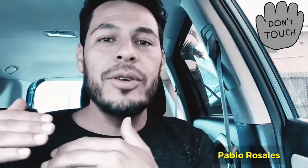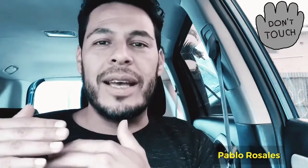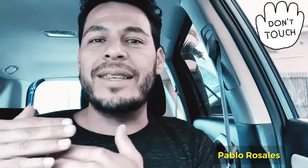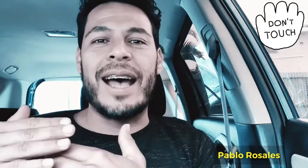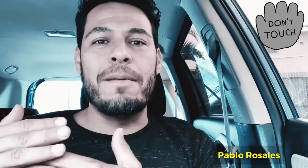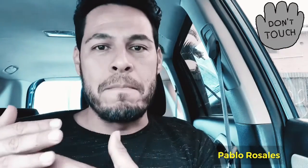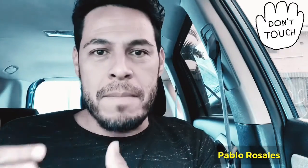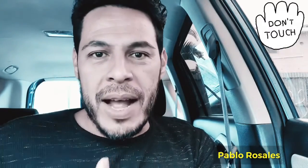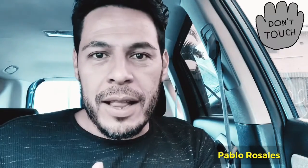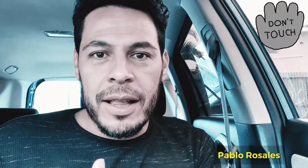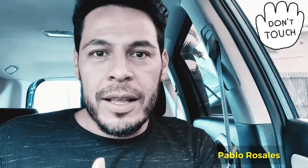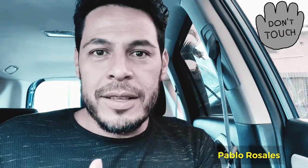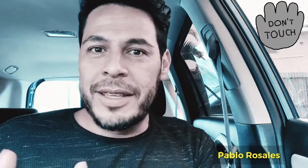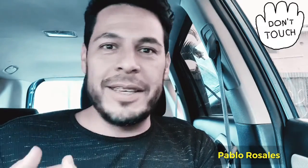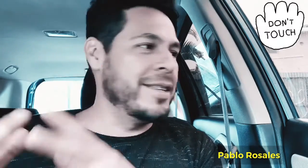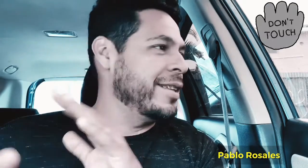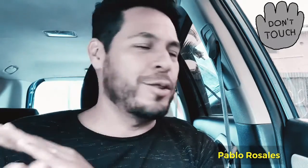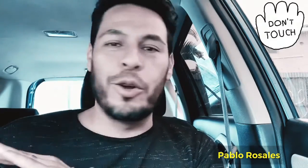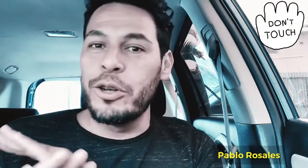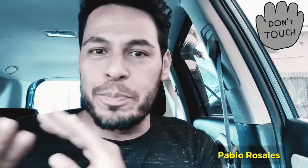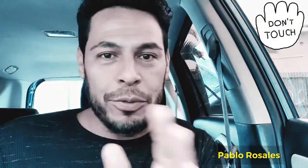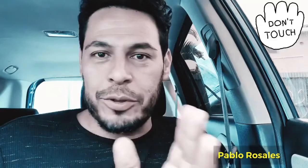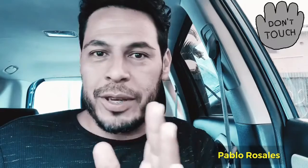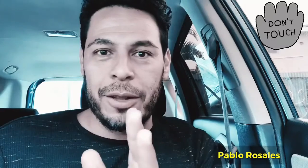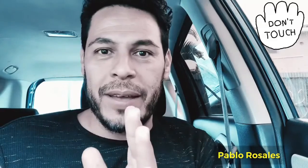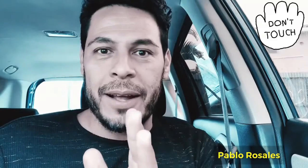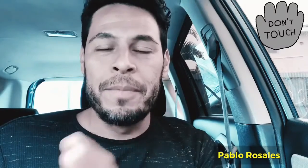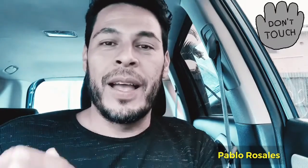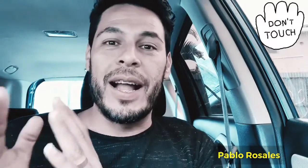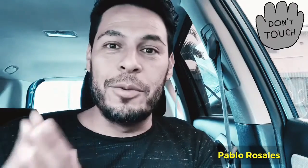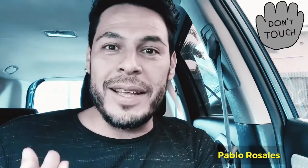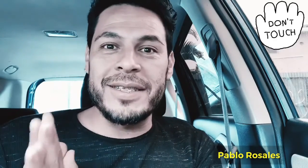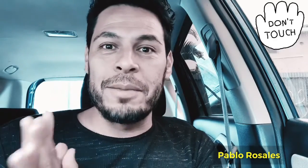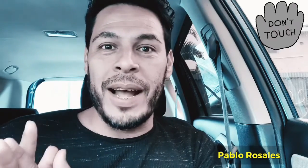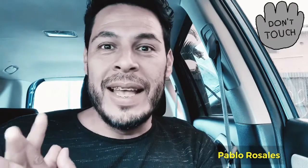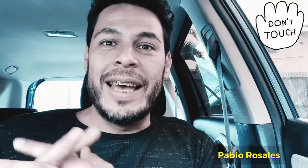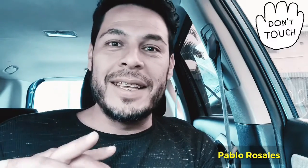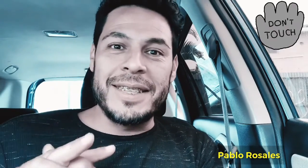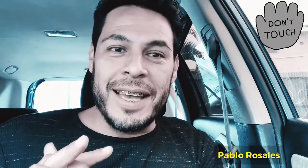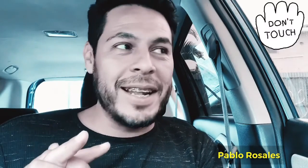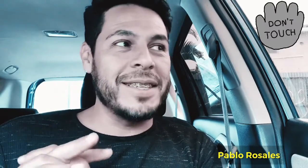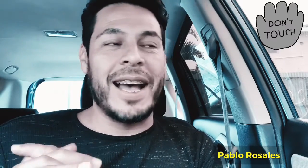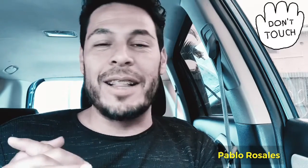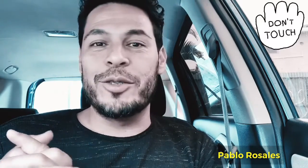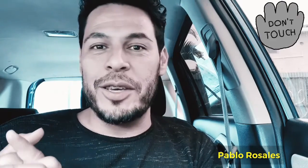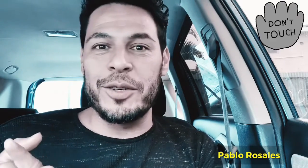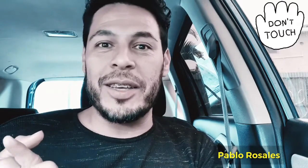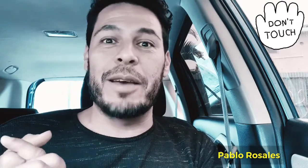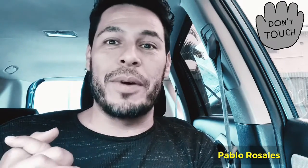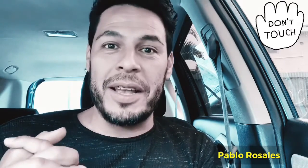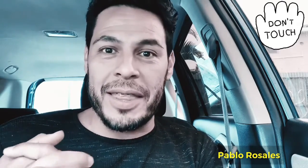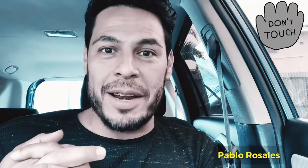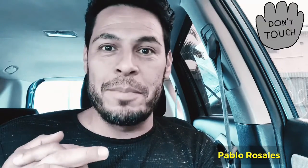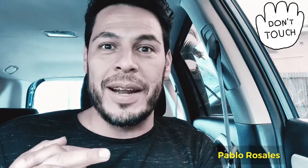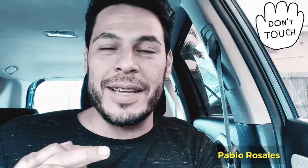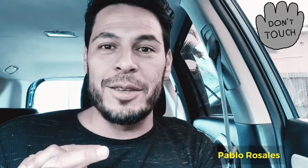Eso está mal desde todos los puntos que lo vean. Al igual que está mal enseñarles a los chicos que